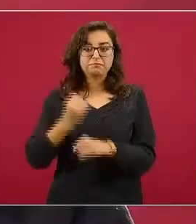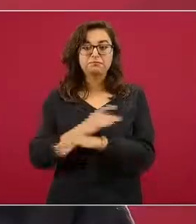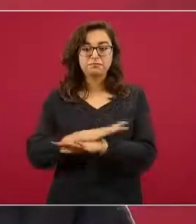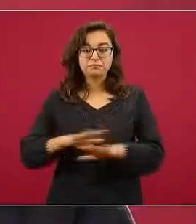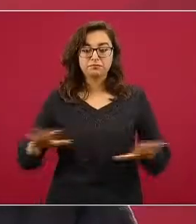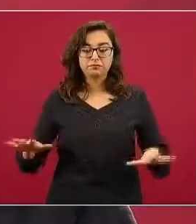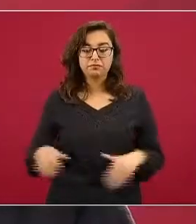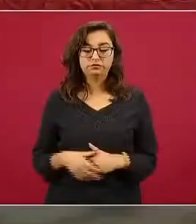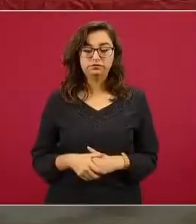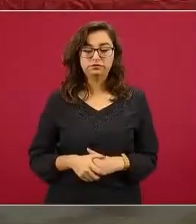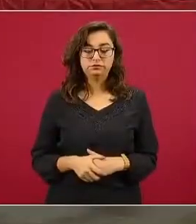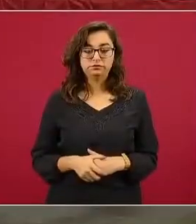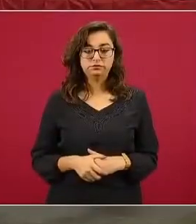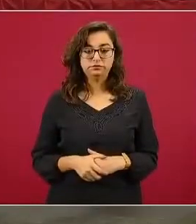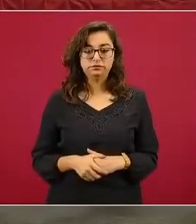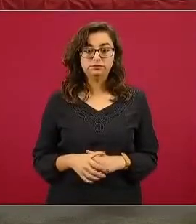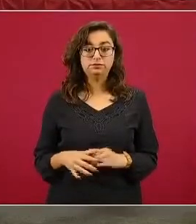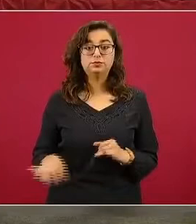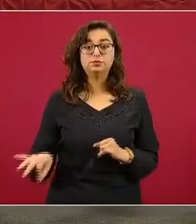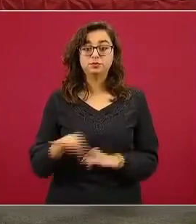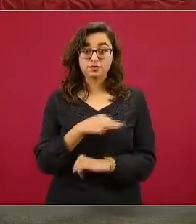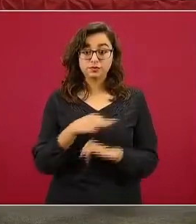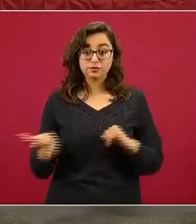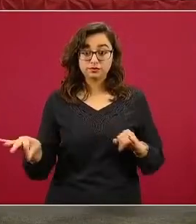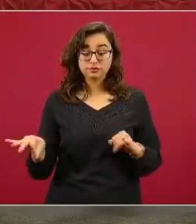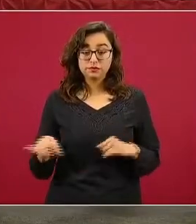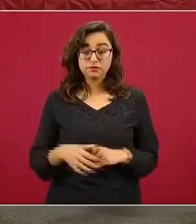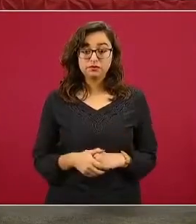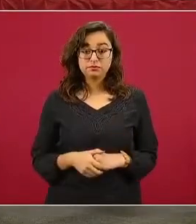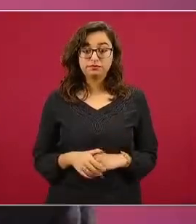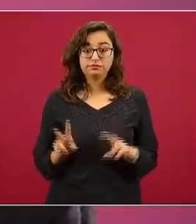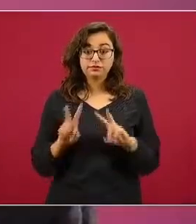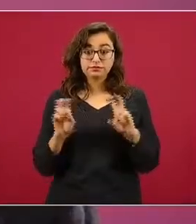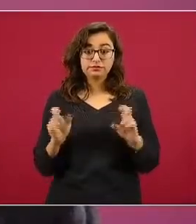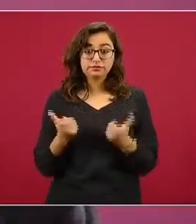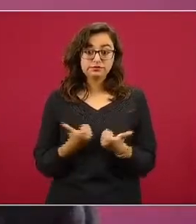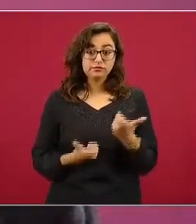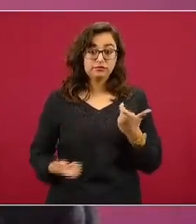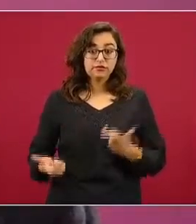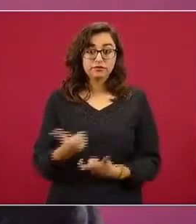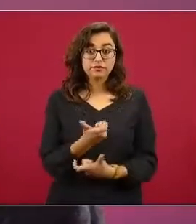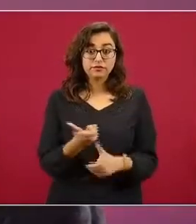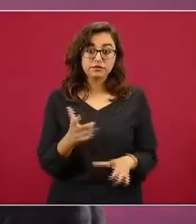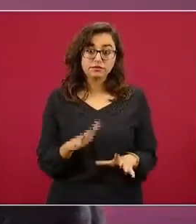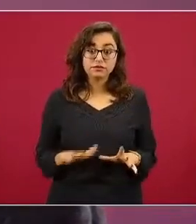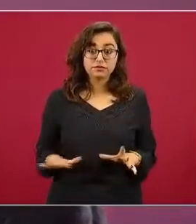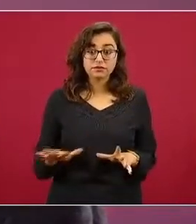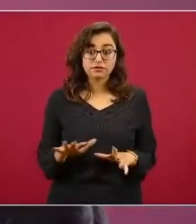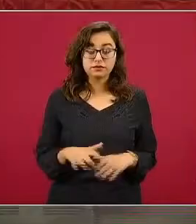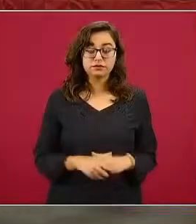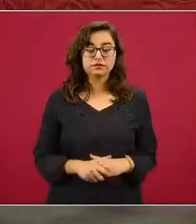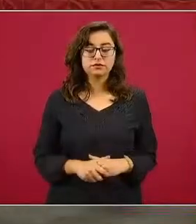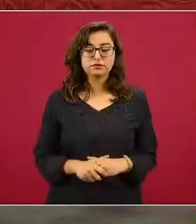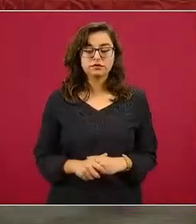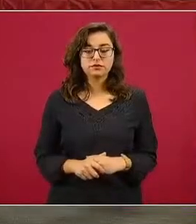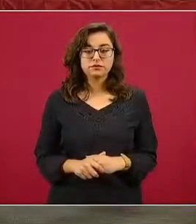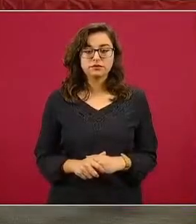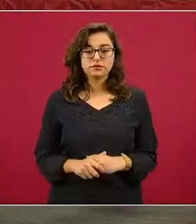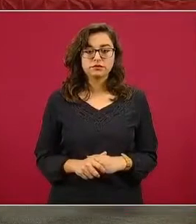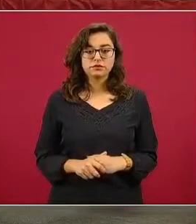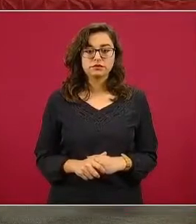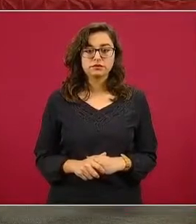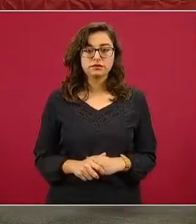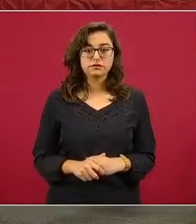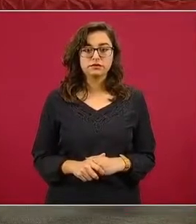la epidemia. Y finalmente, el aspecto económico y social. También hace unos días,